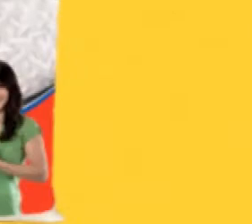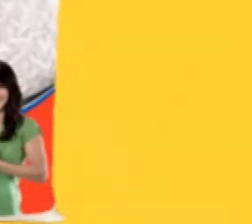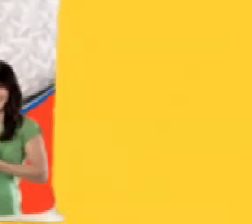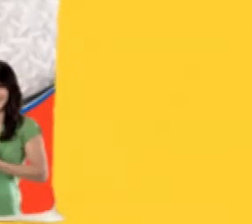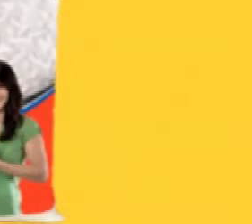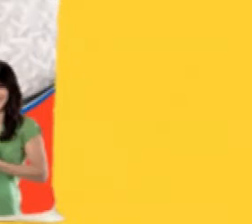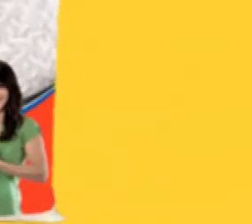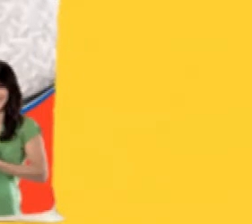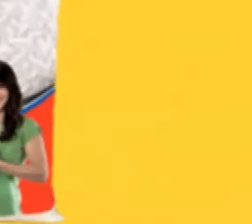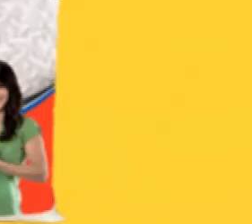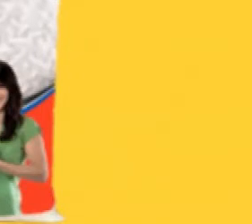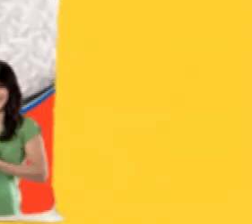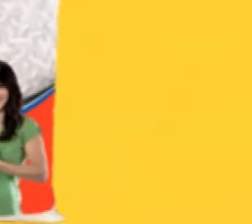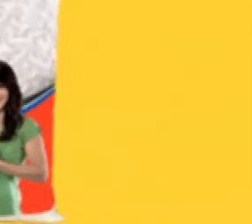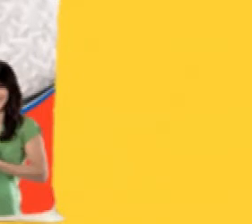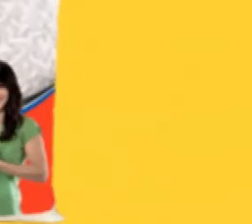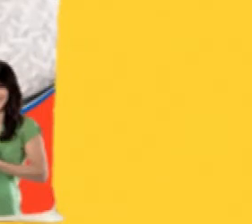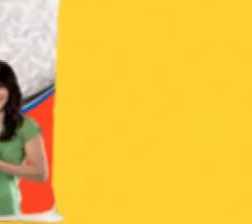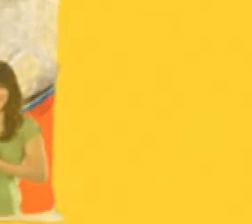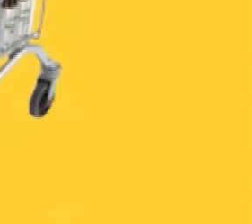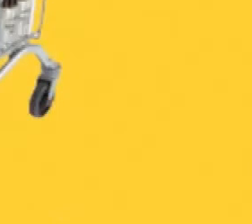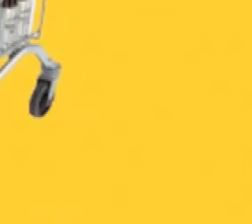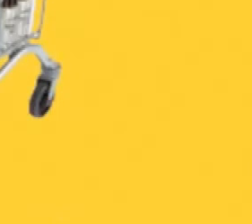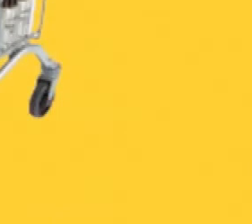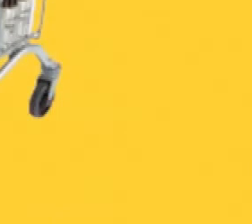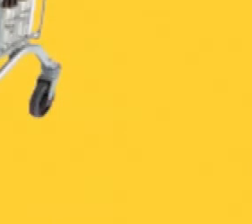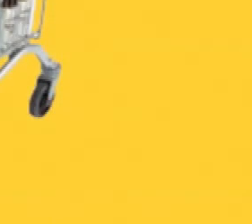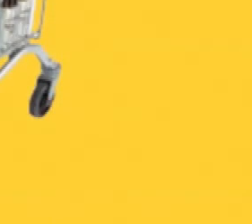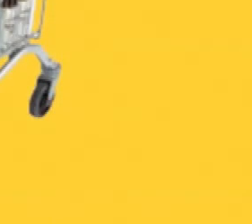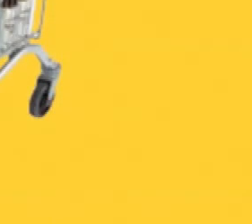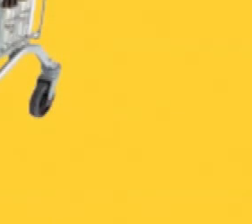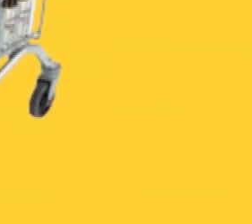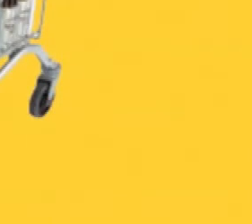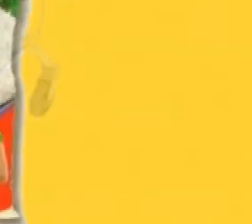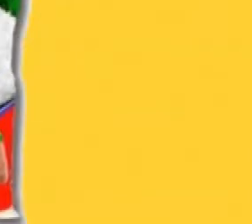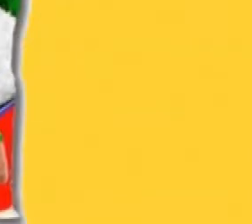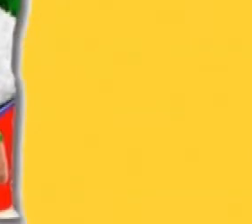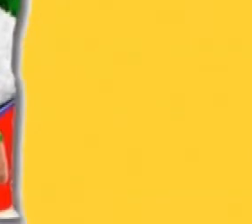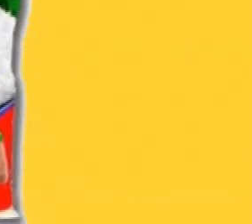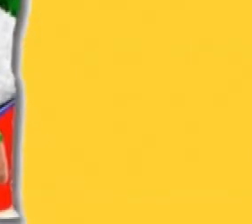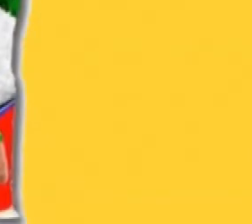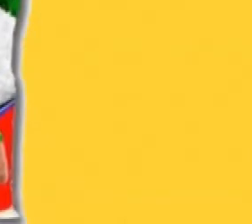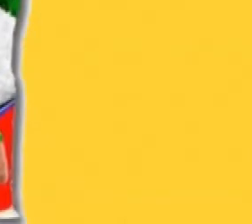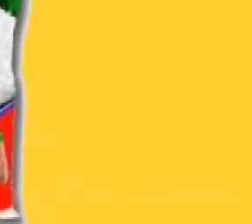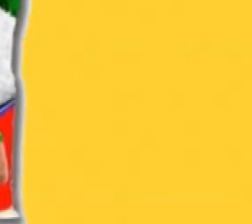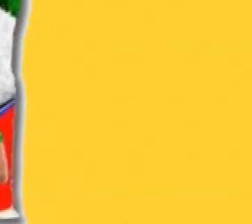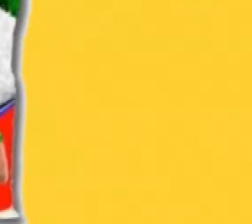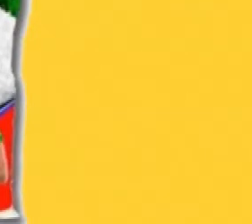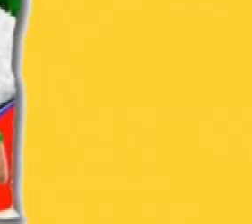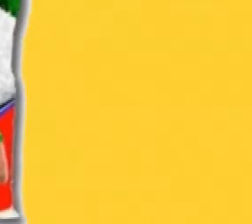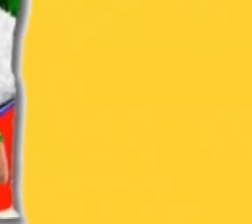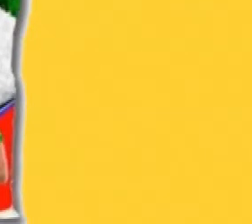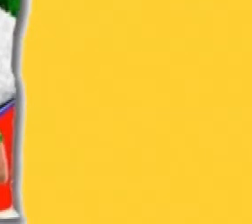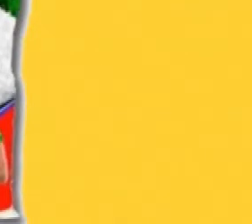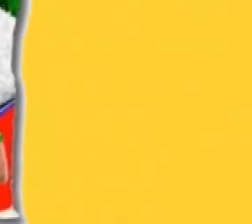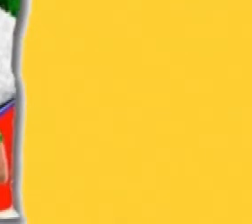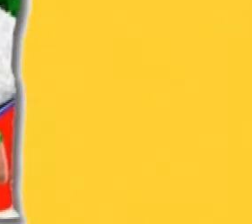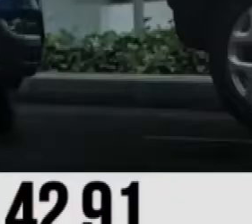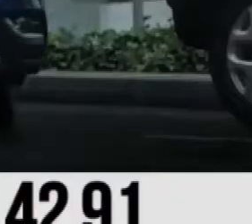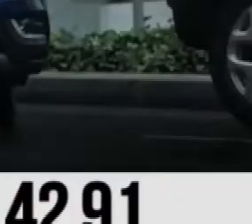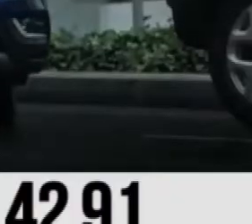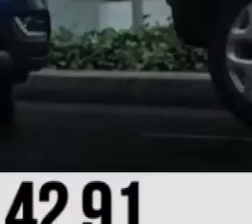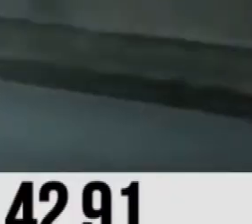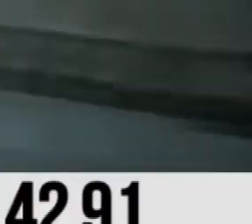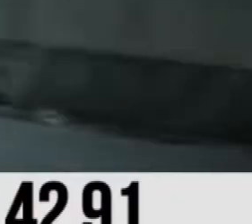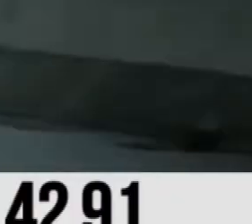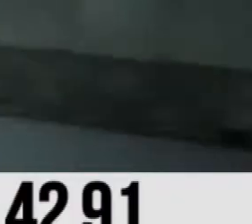reclama 5 libras de arroz Diana por tan solo 1000 pesos. Si mercas 200 mil pesos, reclama 10 libras de arroz Diana por tan solo 1000 pesos.